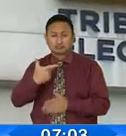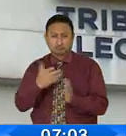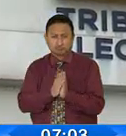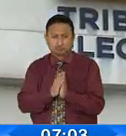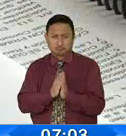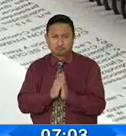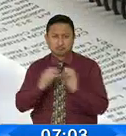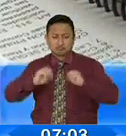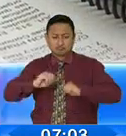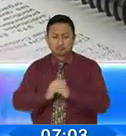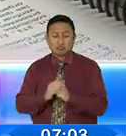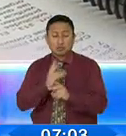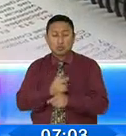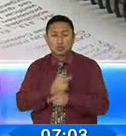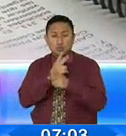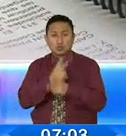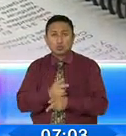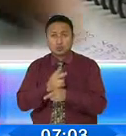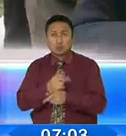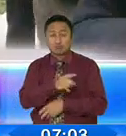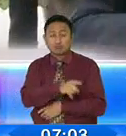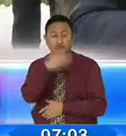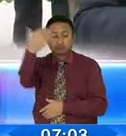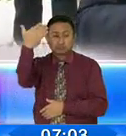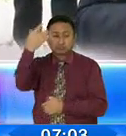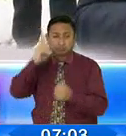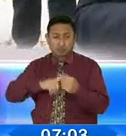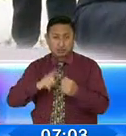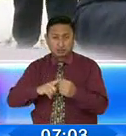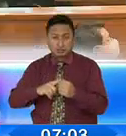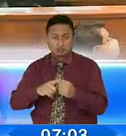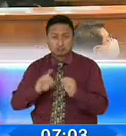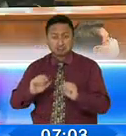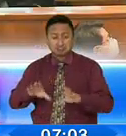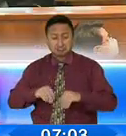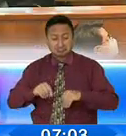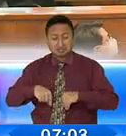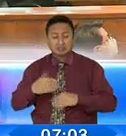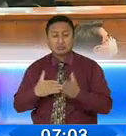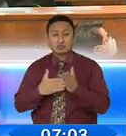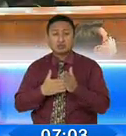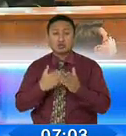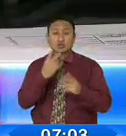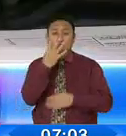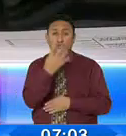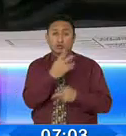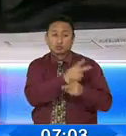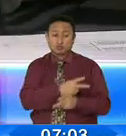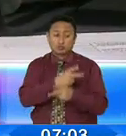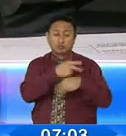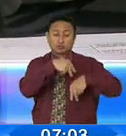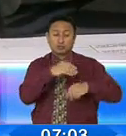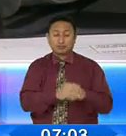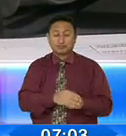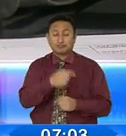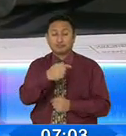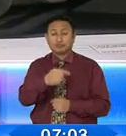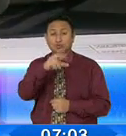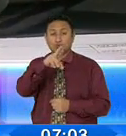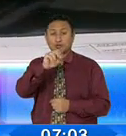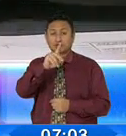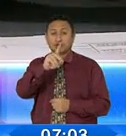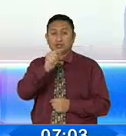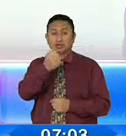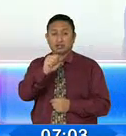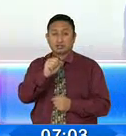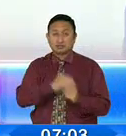de acción de protección solicitado por el alcalde de Quito, Jorge Yunda, en contra de los cuatro concejales Santiago Guarderas, Analía Ledesma, Fernando Morales